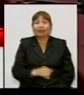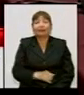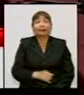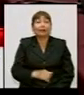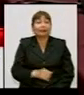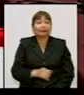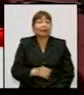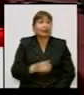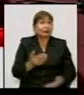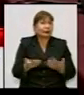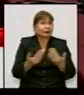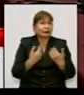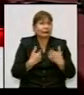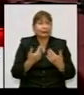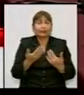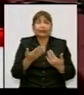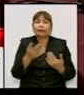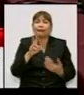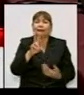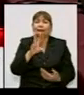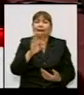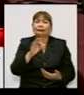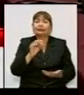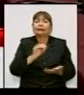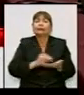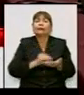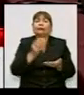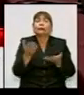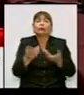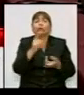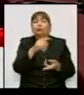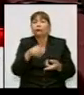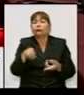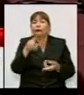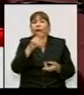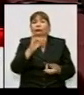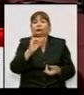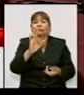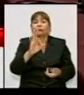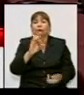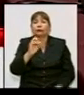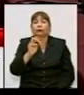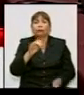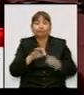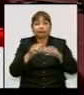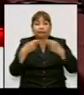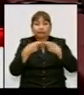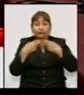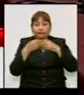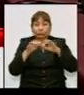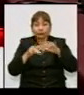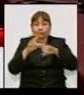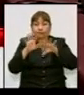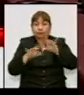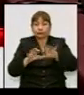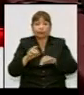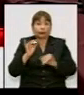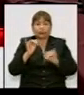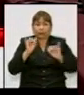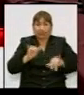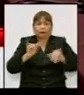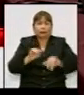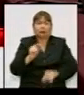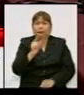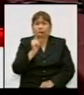Tenemos, no solamente son esos 29, tenemos que ver cuáles de esos 29 son informáticos. Y no van a ser estáticos en el tiempo,